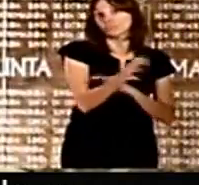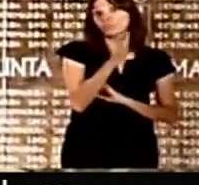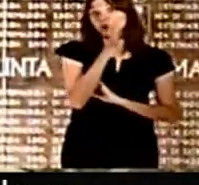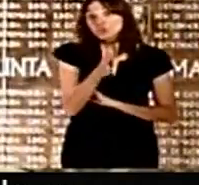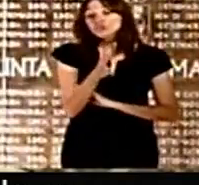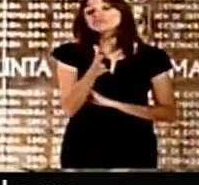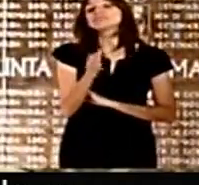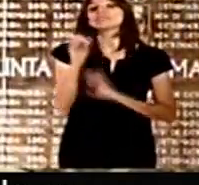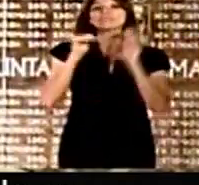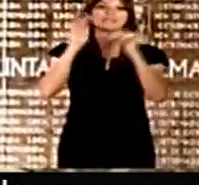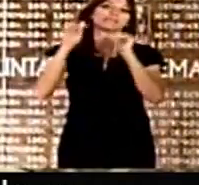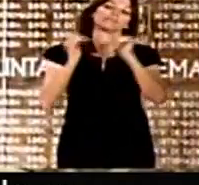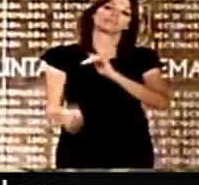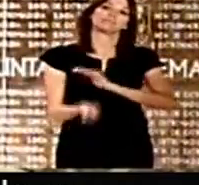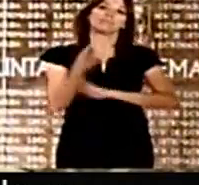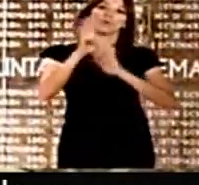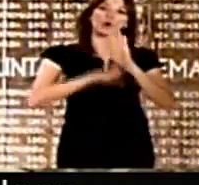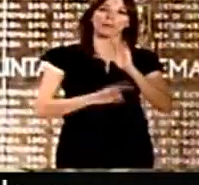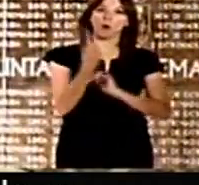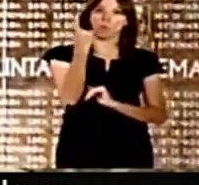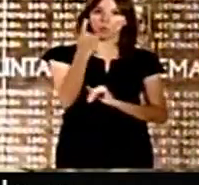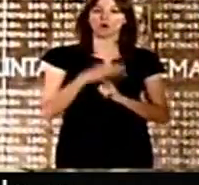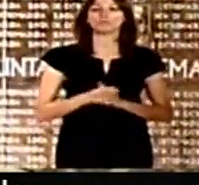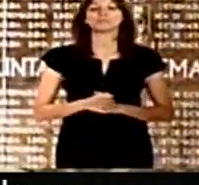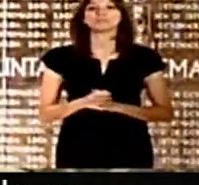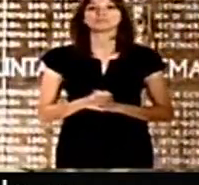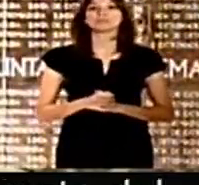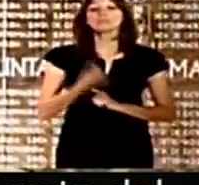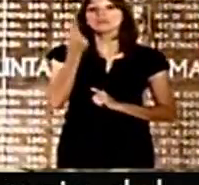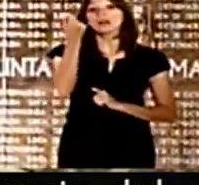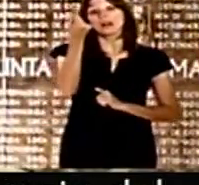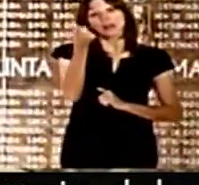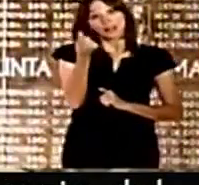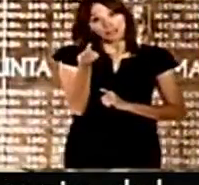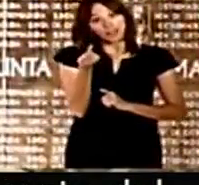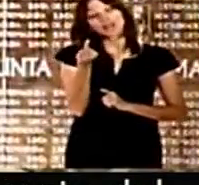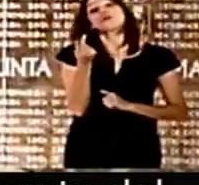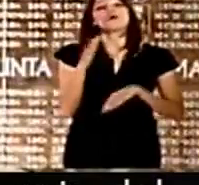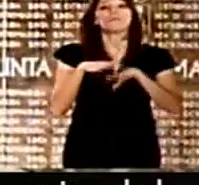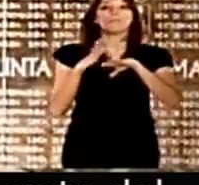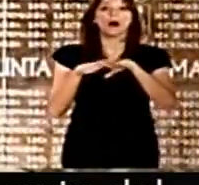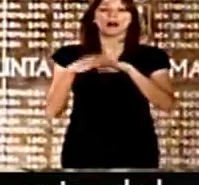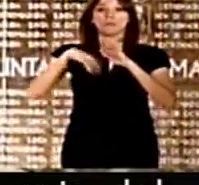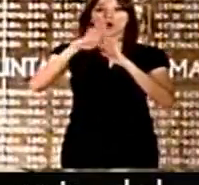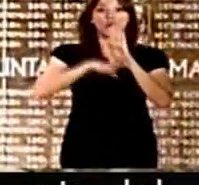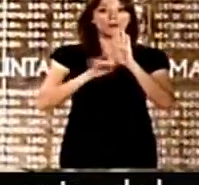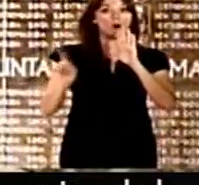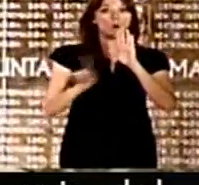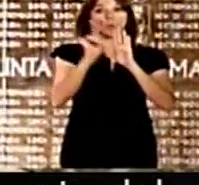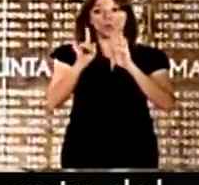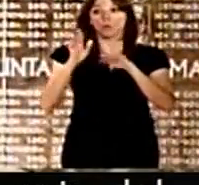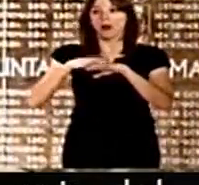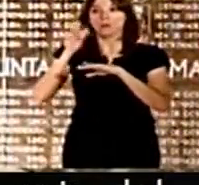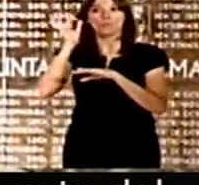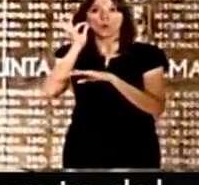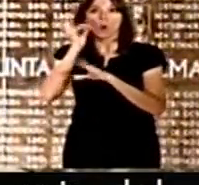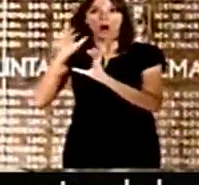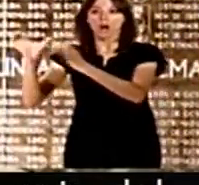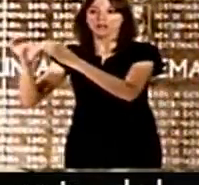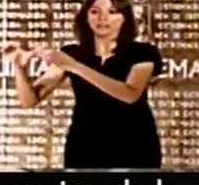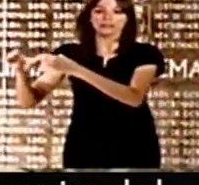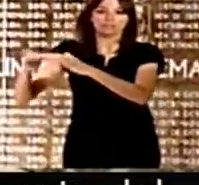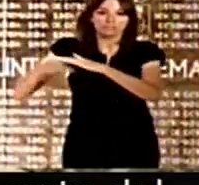haciendo, en concreto del programa 1. La cuantía de esta subvención del programa 1 destinada a que las mujeres entren en esos trabajos